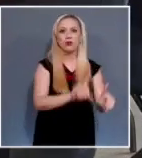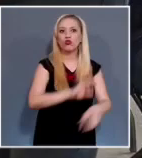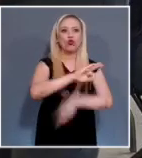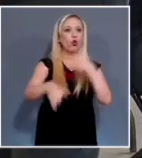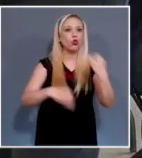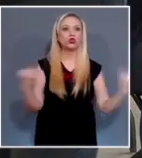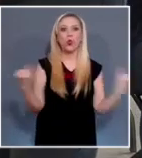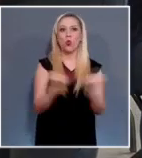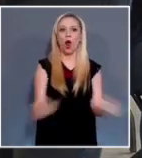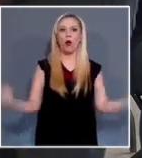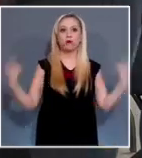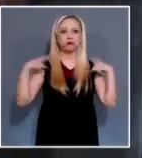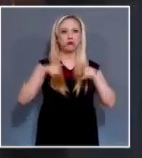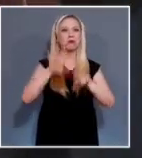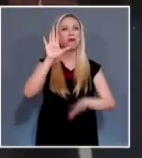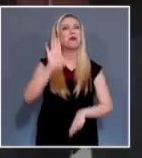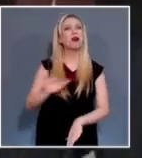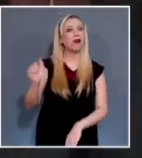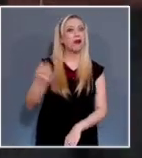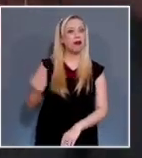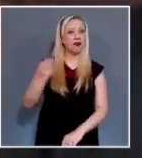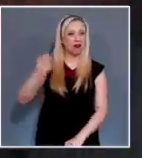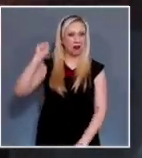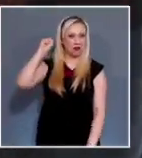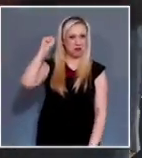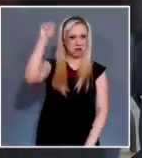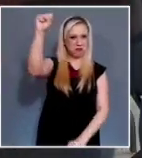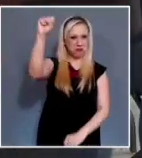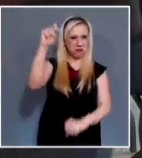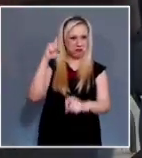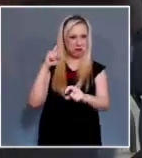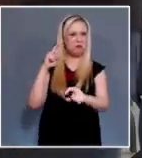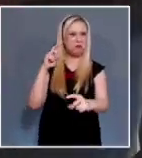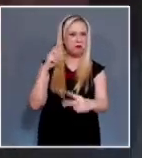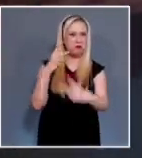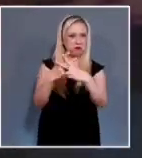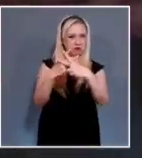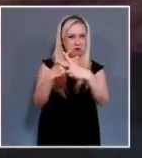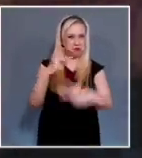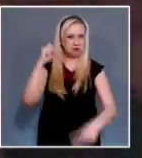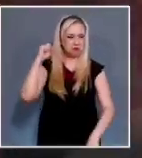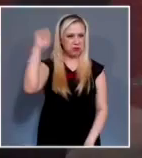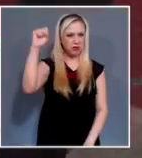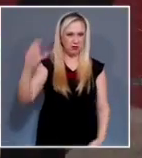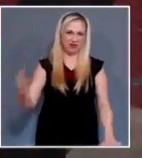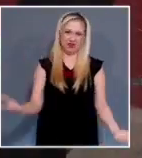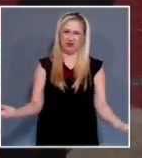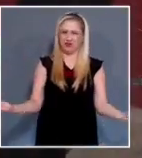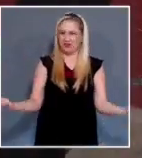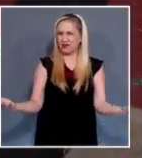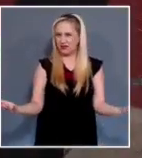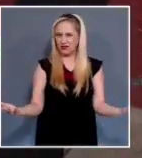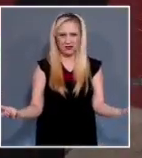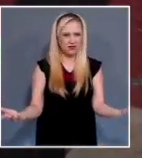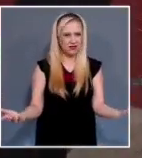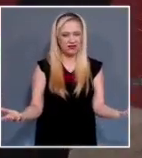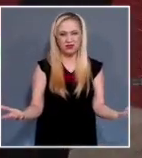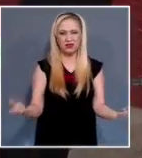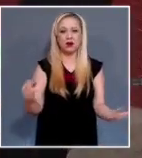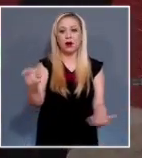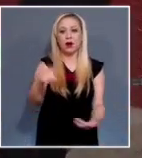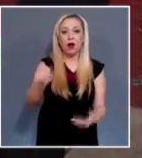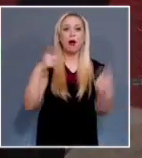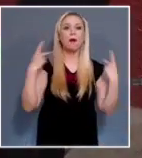el mundo se entiende a la democracia como la voluntad del pueblo expresada en las urnas y no agrediendo a